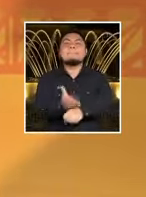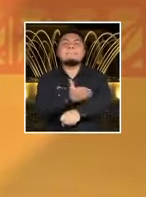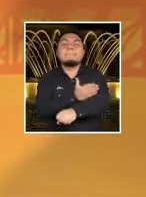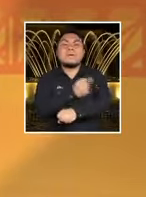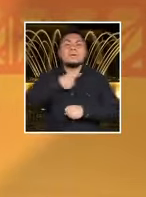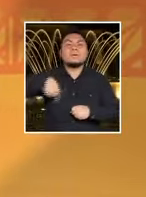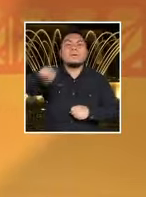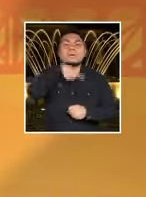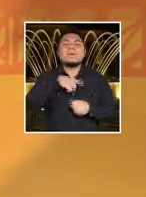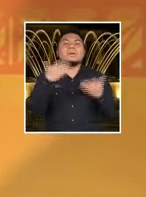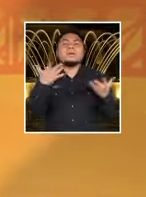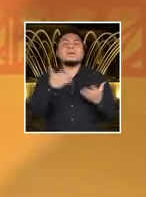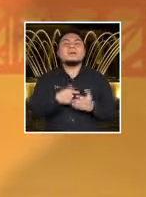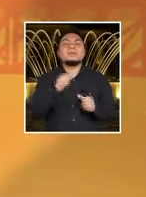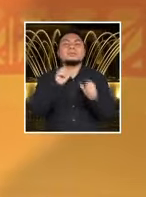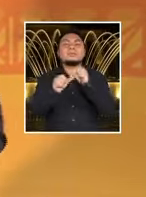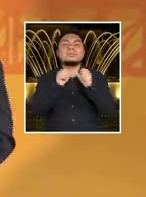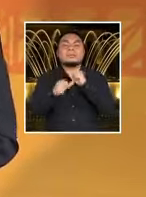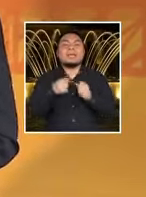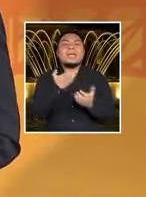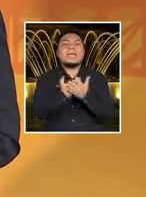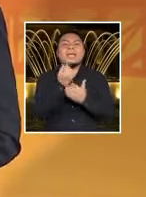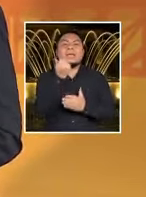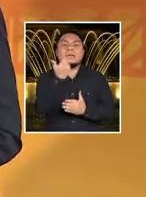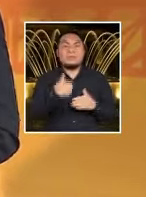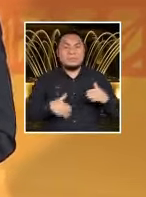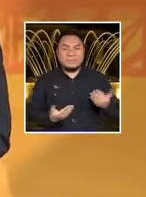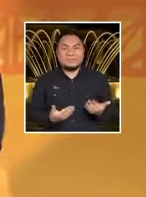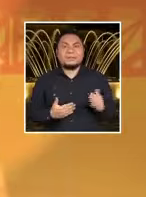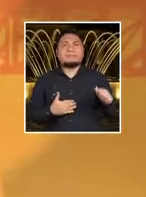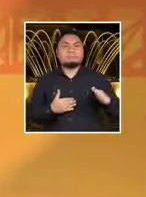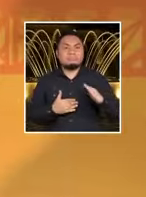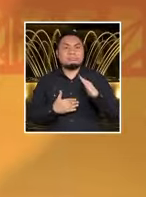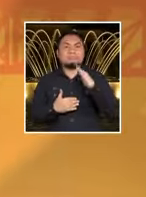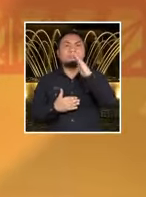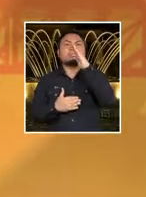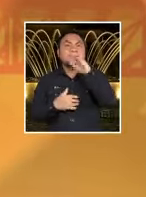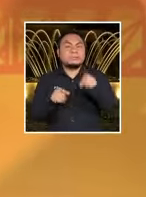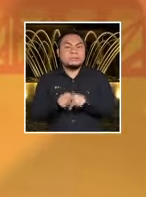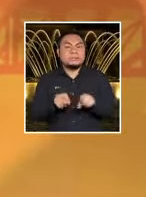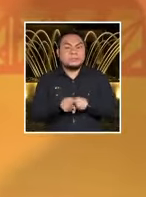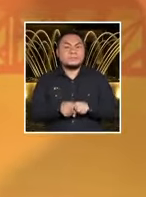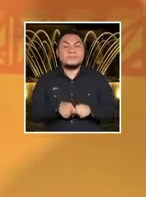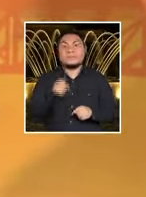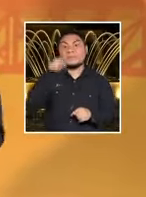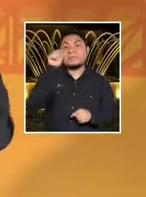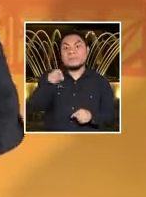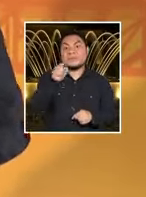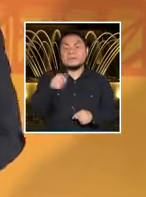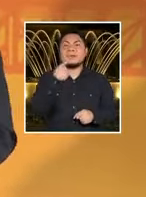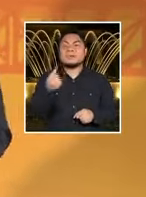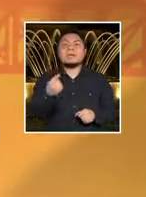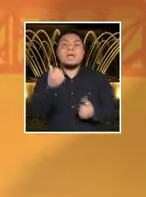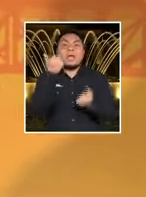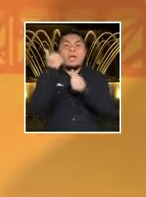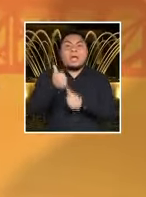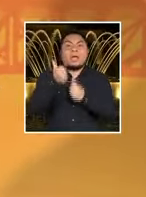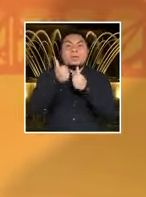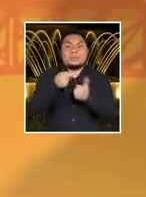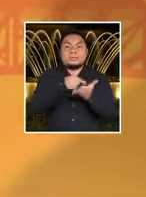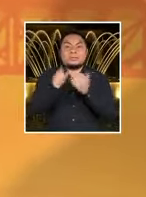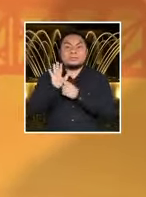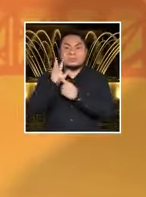manera significativa las cifras respecto a la economía. Los resultados económicos de agosto que recién han salido esta